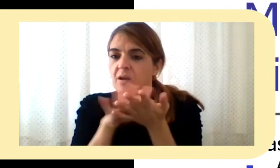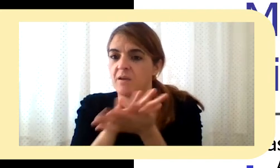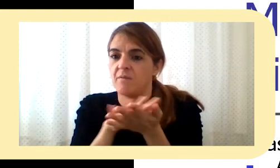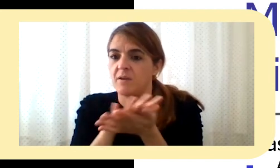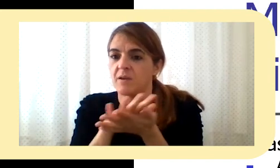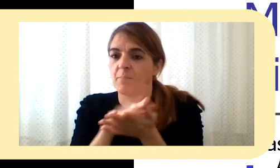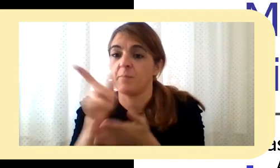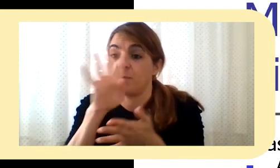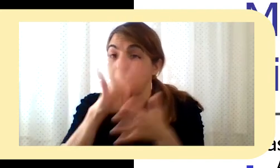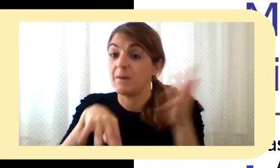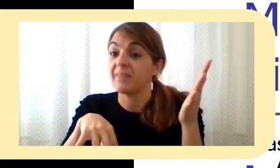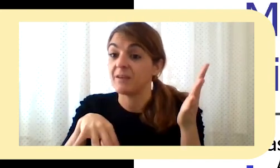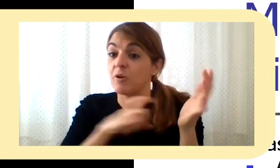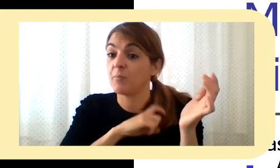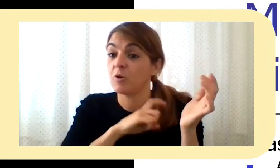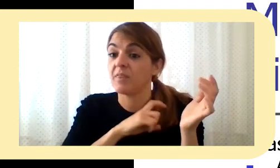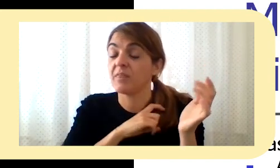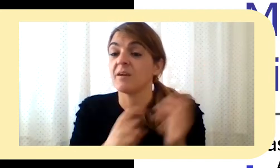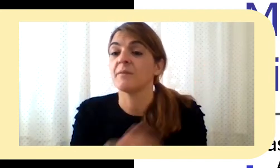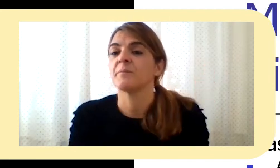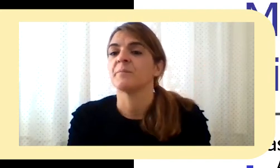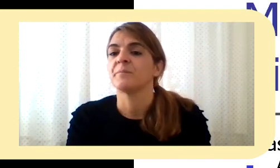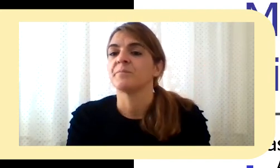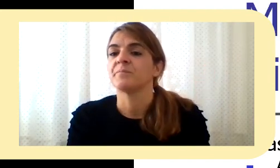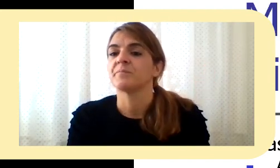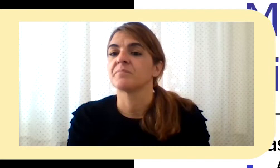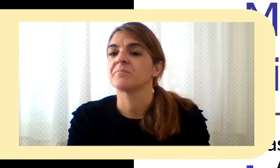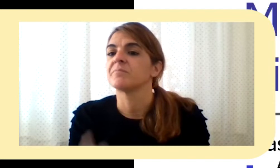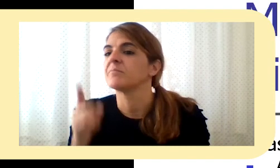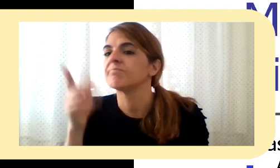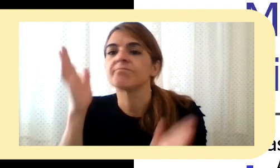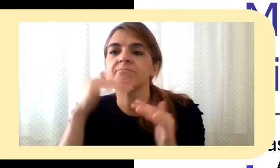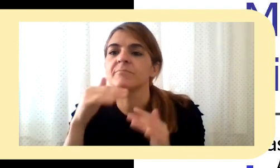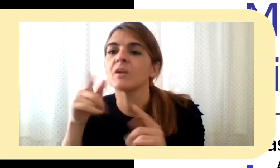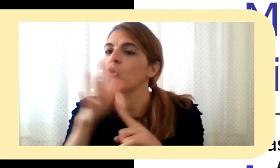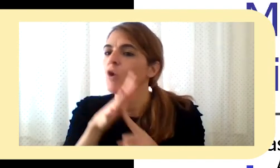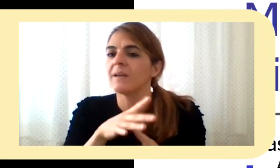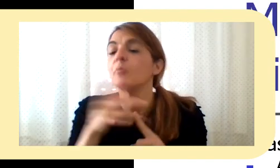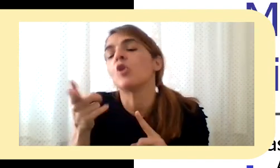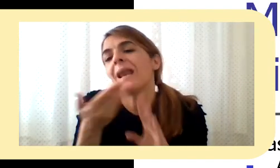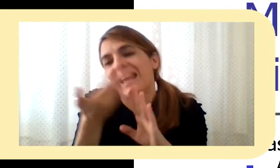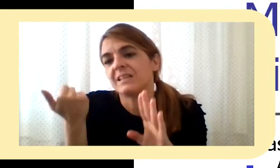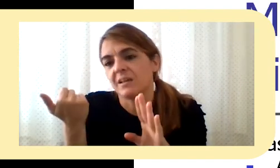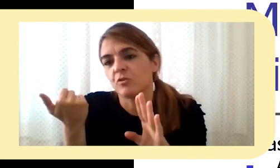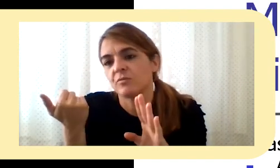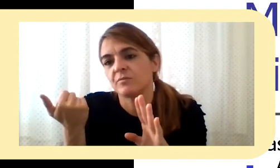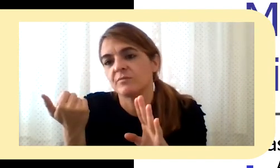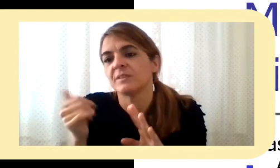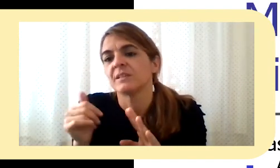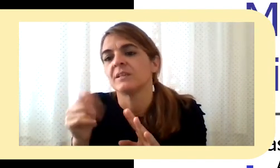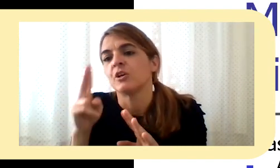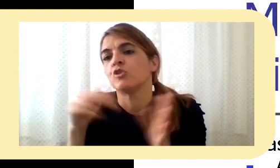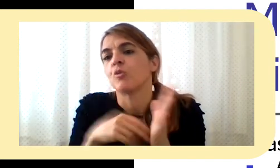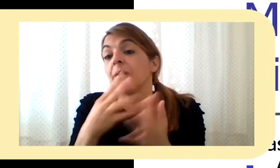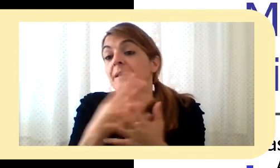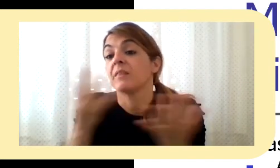Policía Nacional Catalana, y ellas no tienen esta discriminación. Bueno, la quitaron, la tenían, y en el 2019 quitaron esta